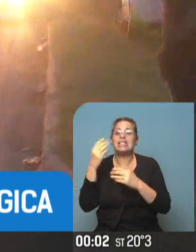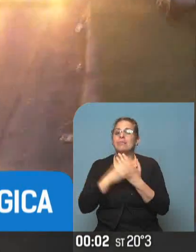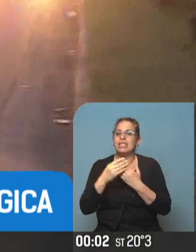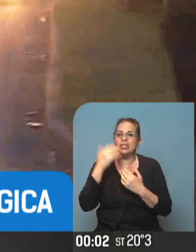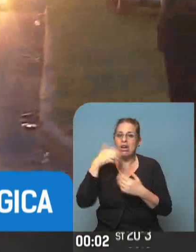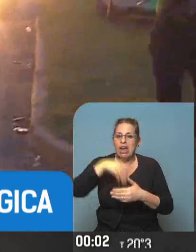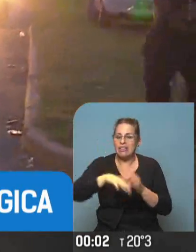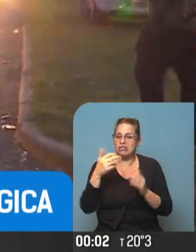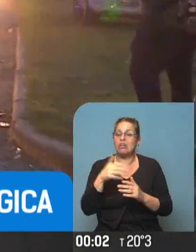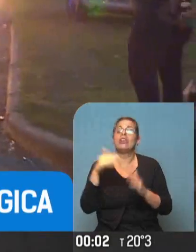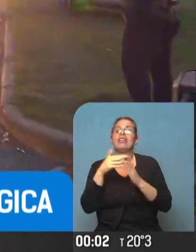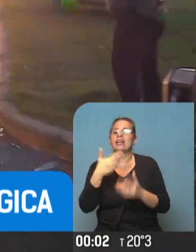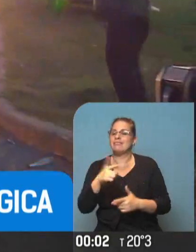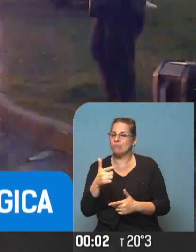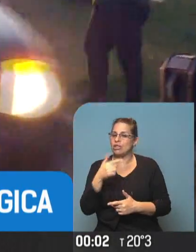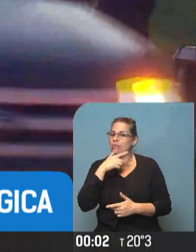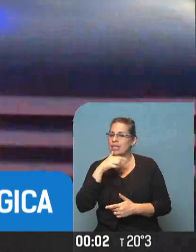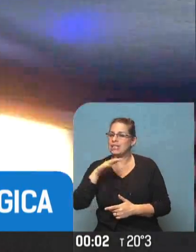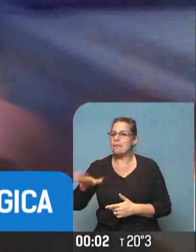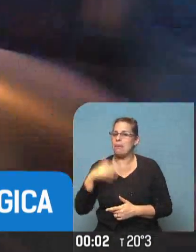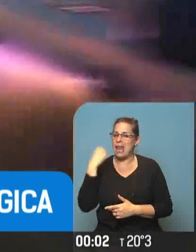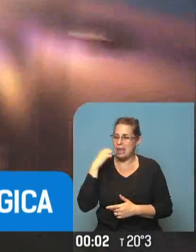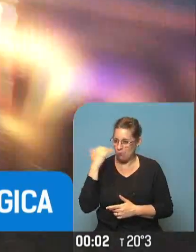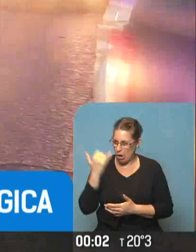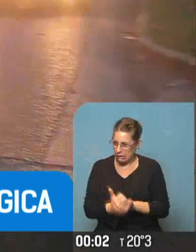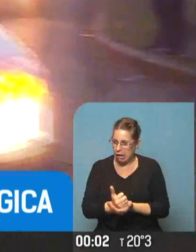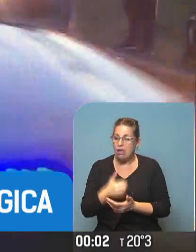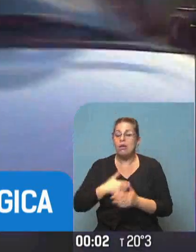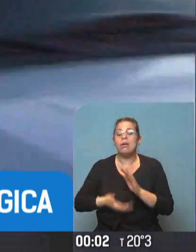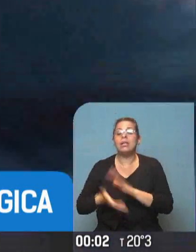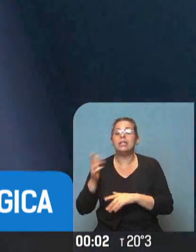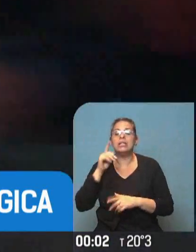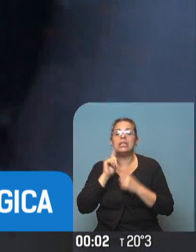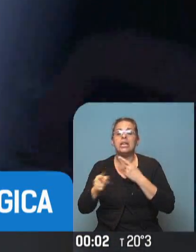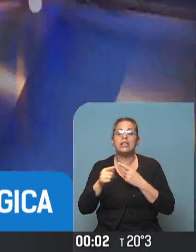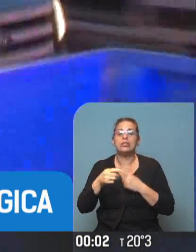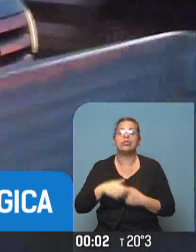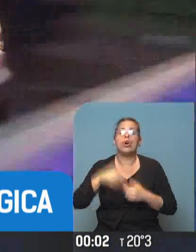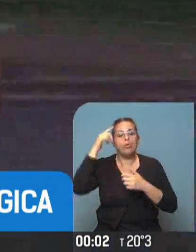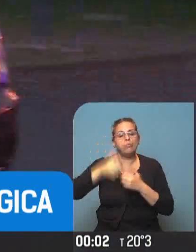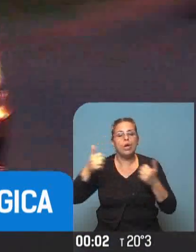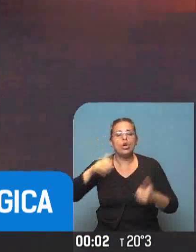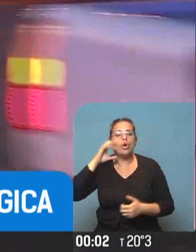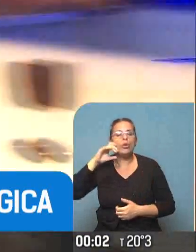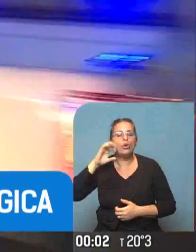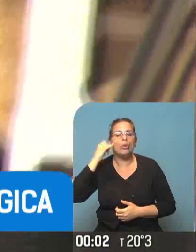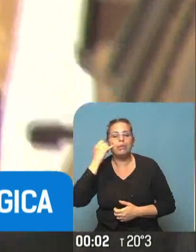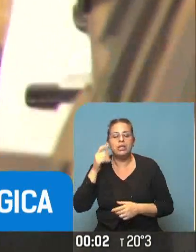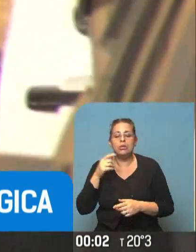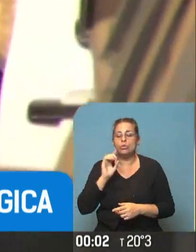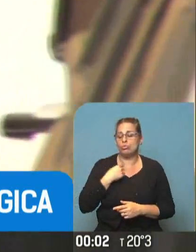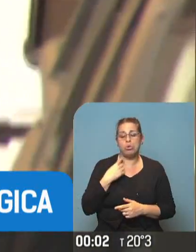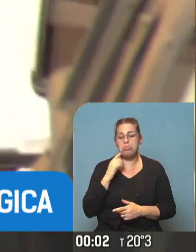presumía que así sería en el barrio de Palermo y se había dirigido directamente a Comodoro Pi por sus medios, como ya lo hizo las otras veces que tuvo